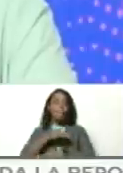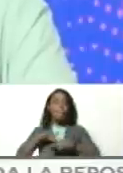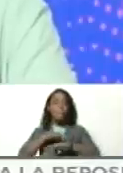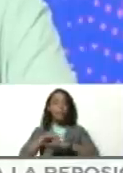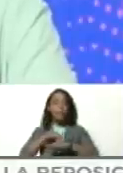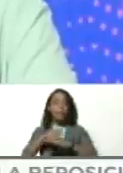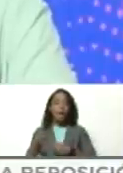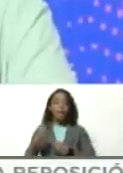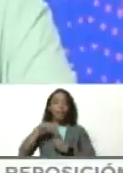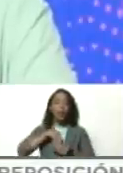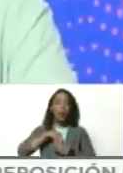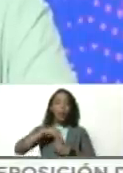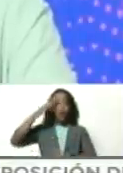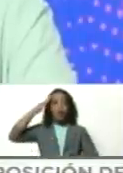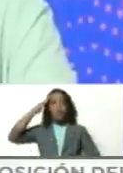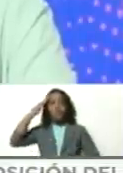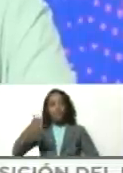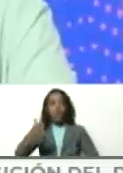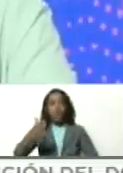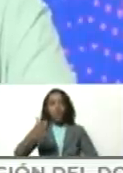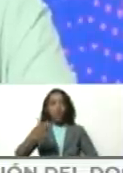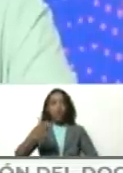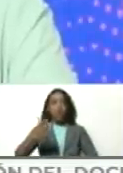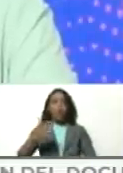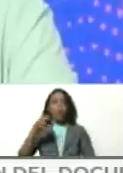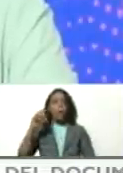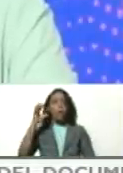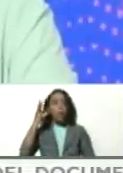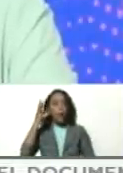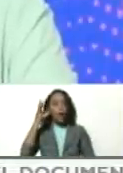la almirante en jefa Carmen Teresa Meléndez Rivas.